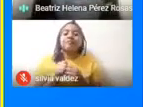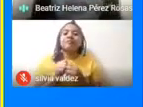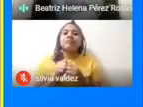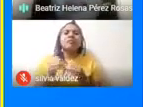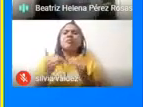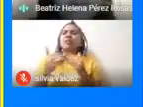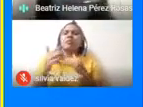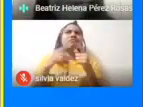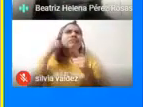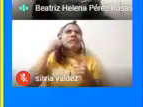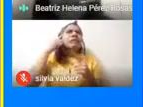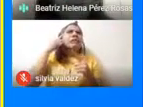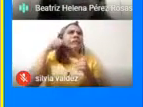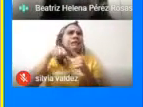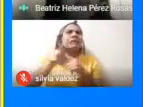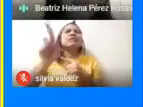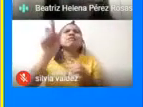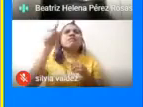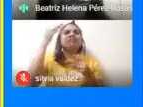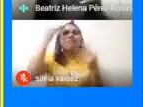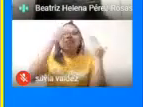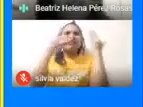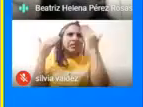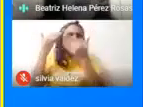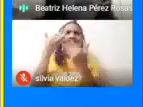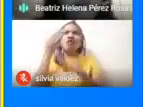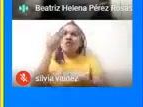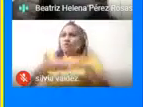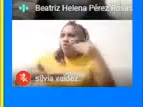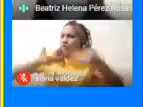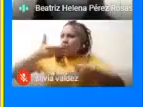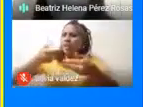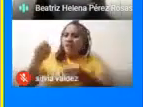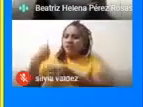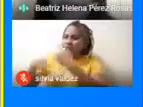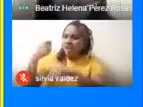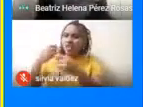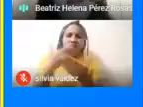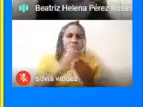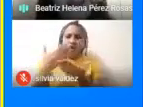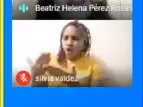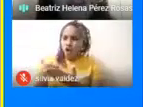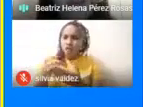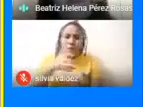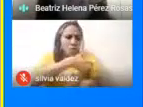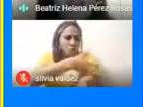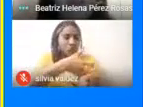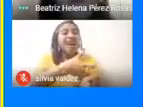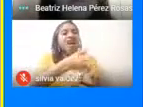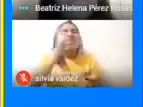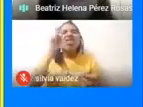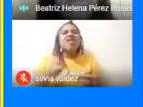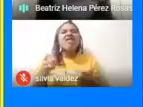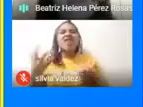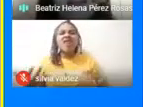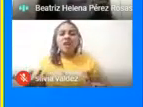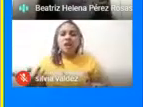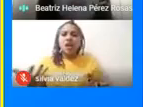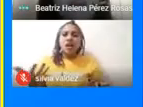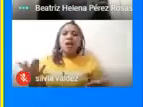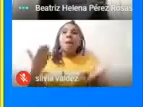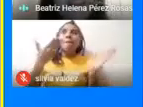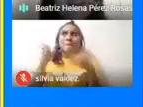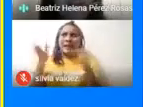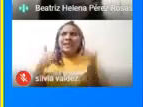allá de pensarse en todos estos análisis de la oferta, de la demanda, de los potenciales, tendrían que ser una